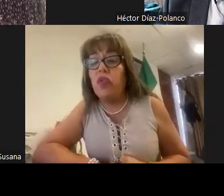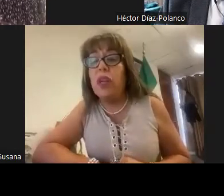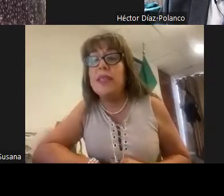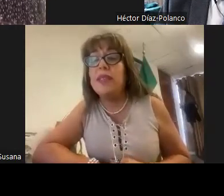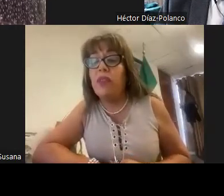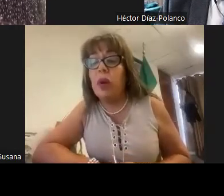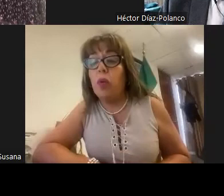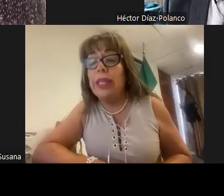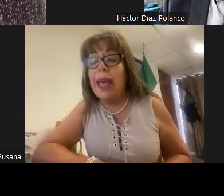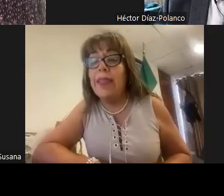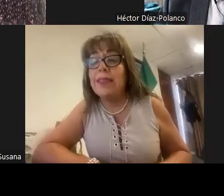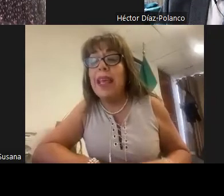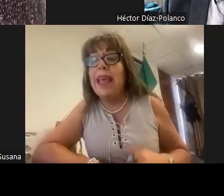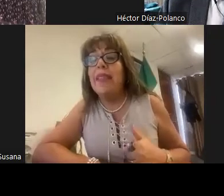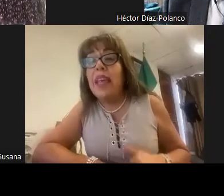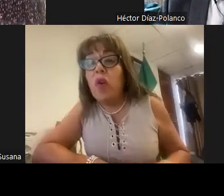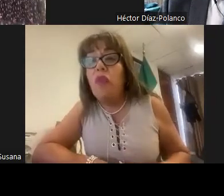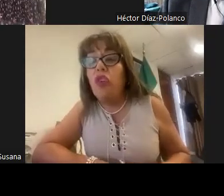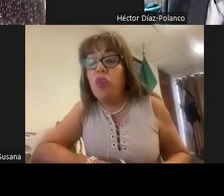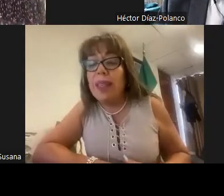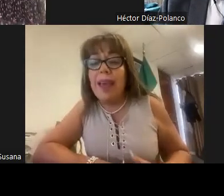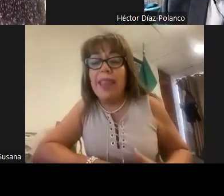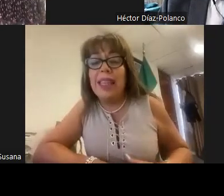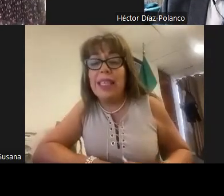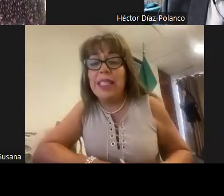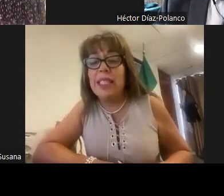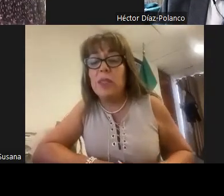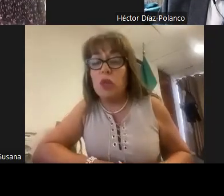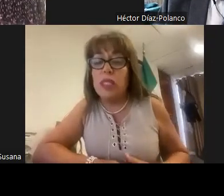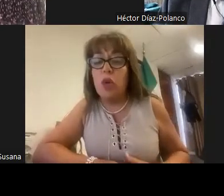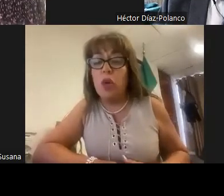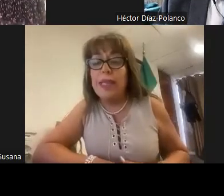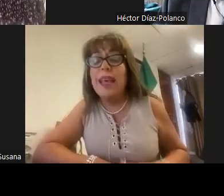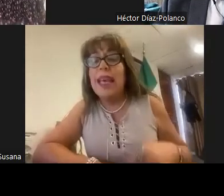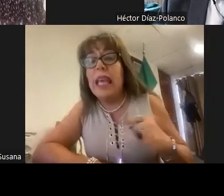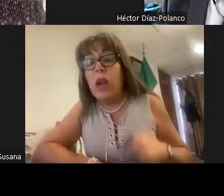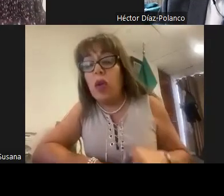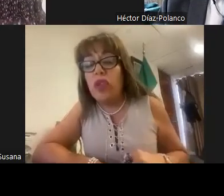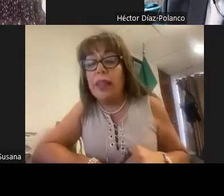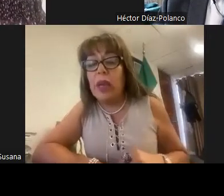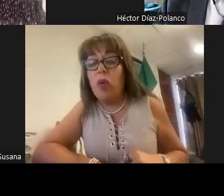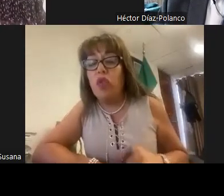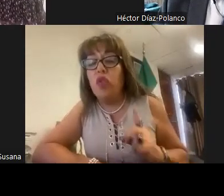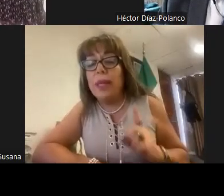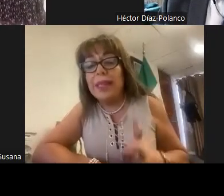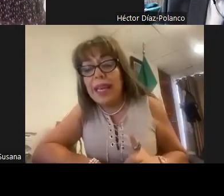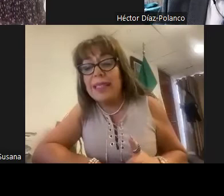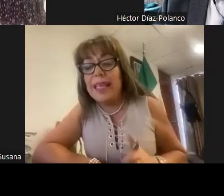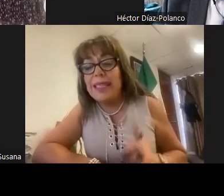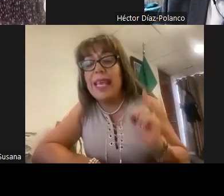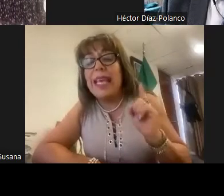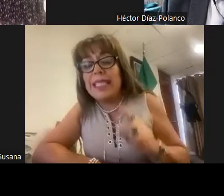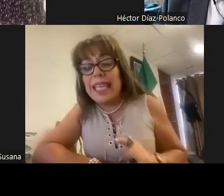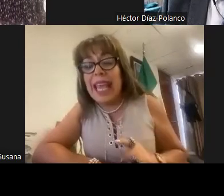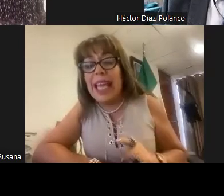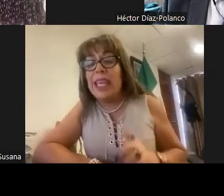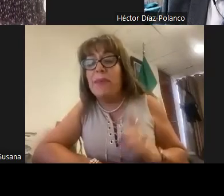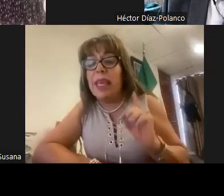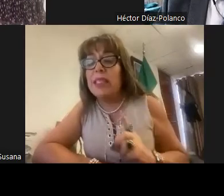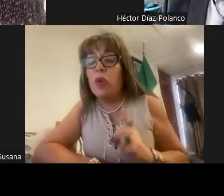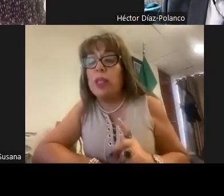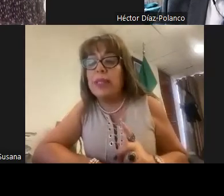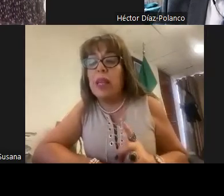las funciones y facultades de conformidad a dichas disposiciones y a los artículos 96, 100